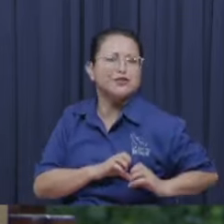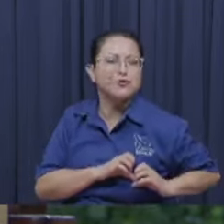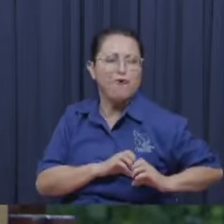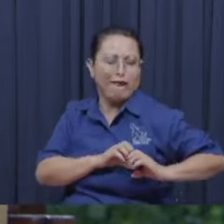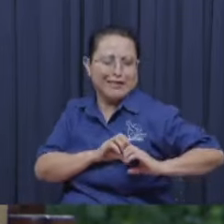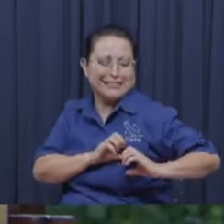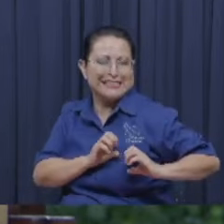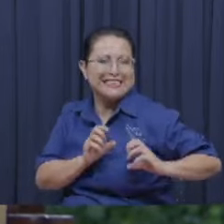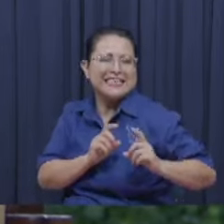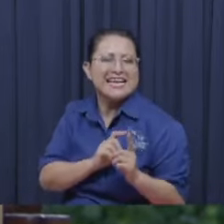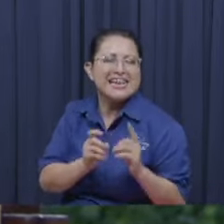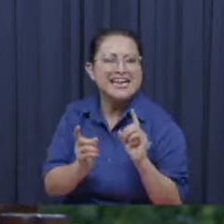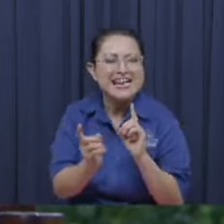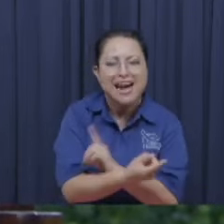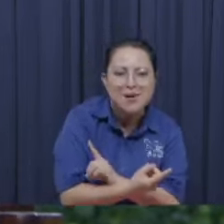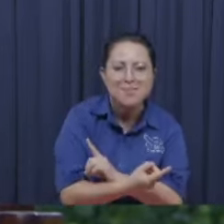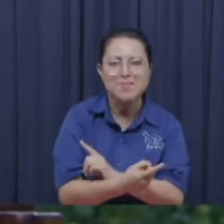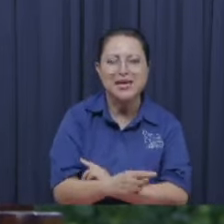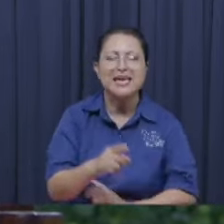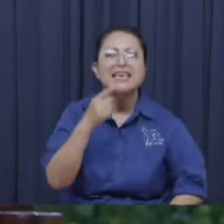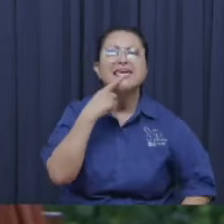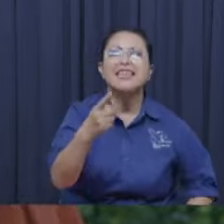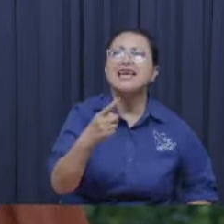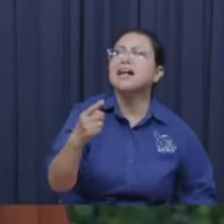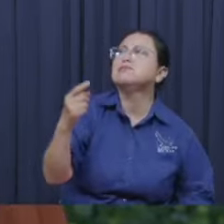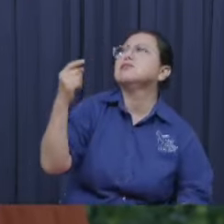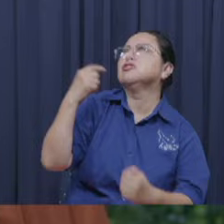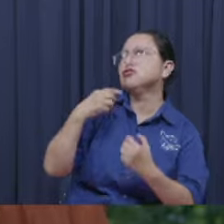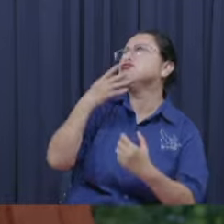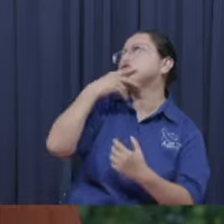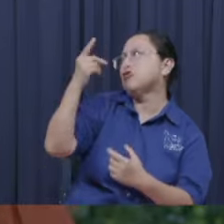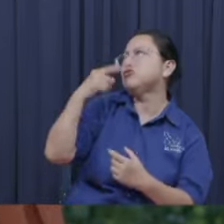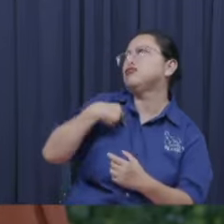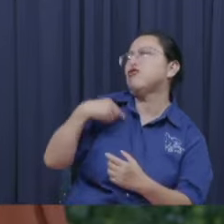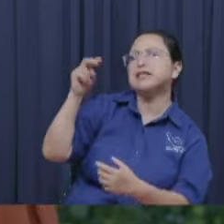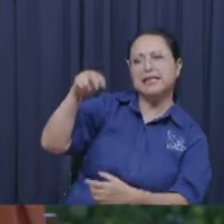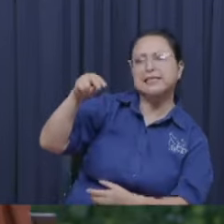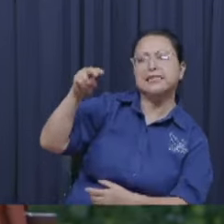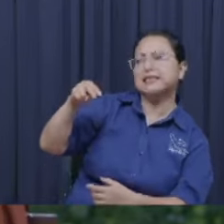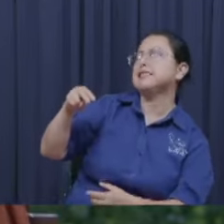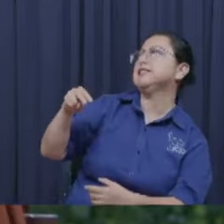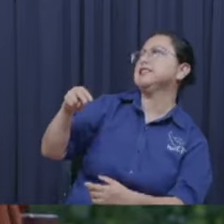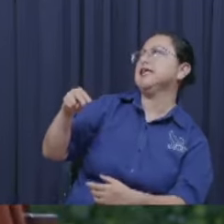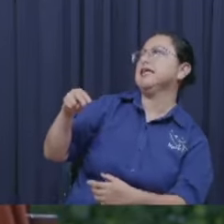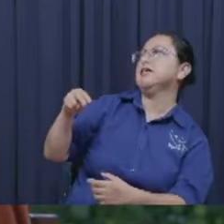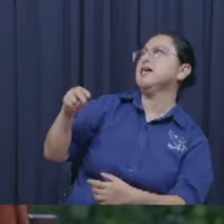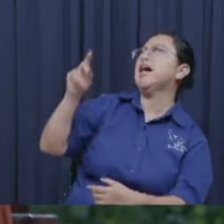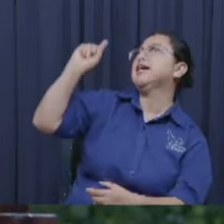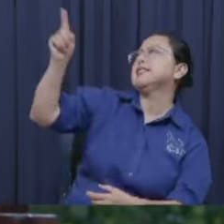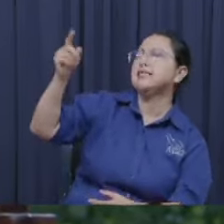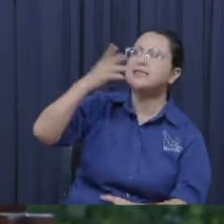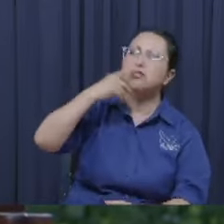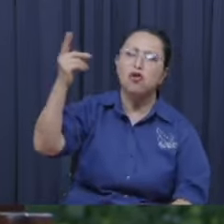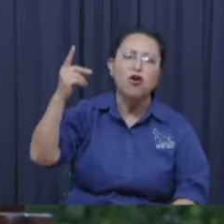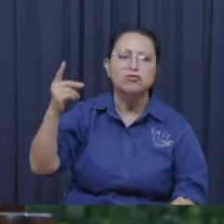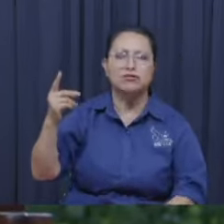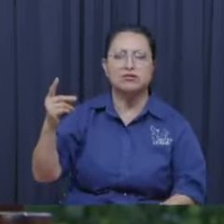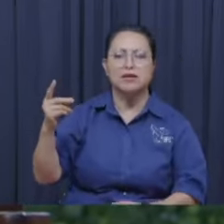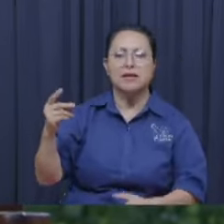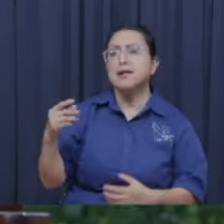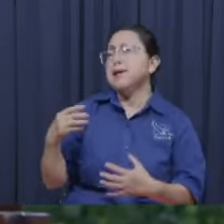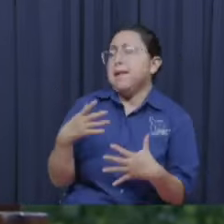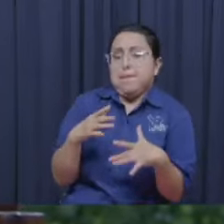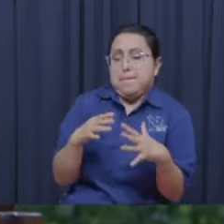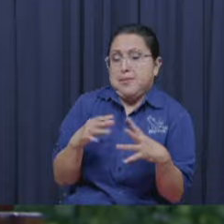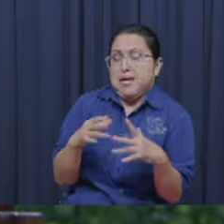diga, heme aquí, Señor. Mira, no vengo necesariamente por miedo que los iraníes están peleando con los israelitas,